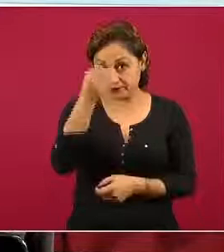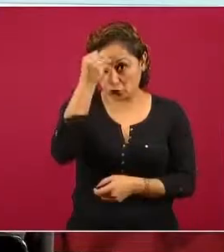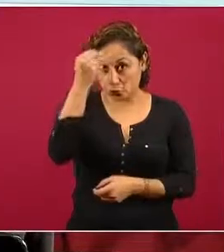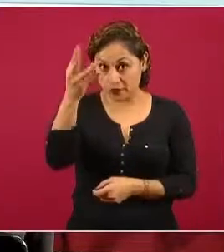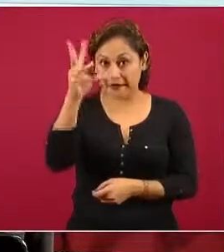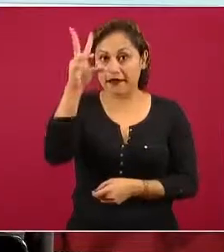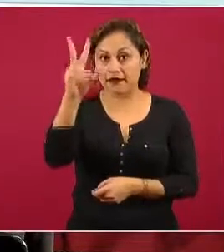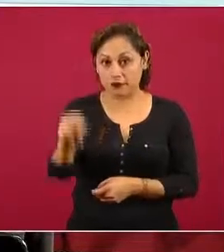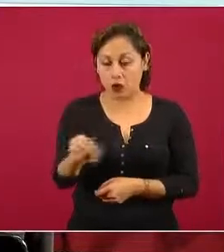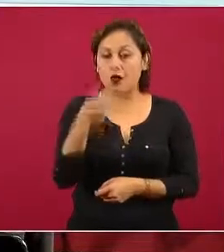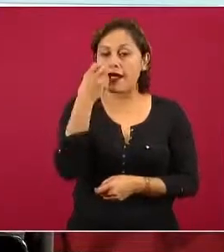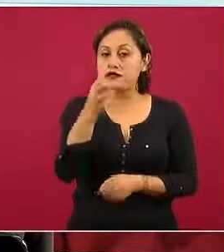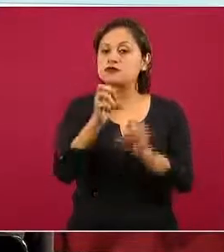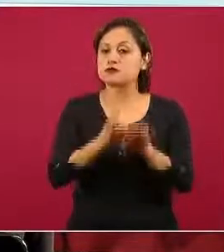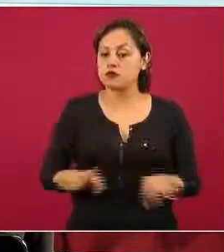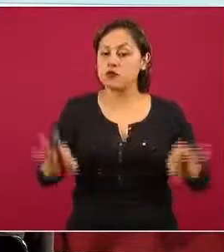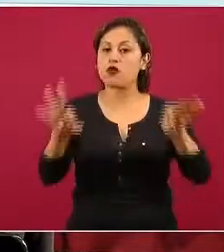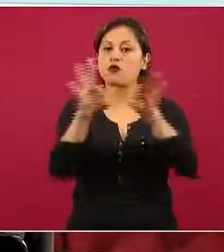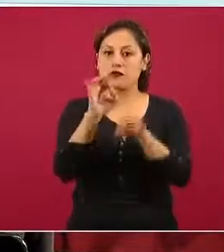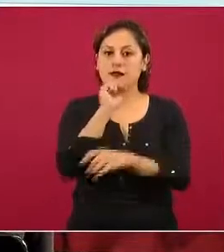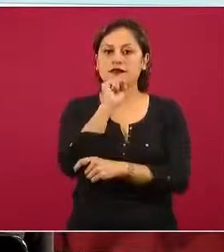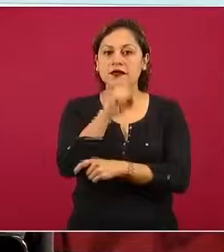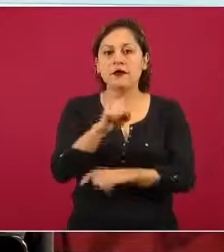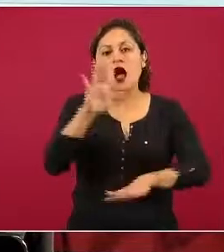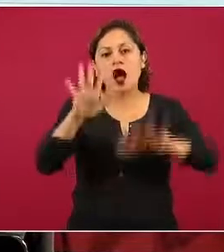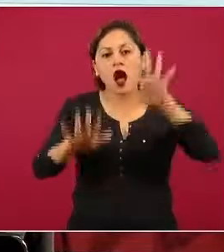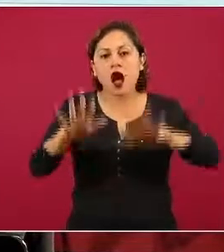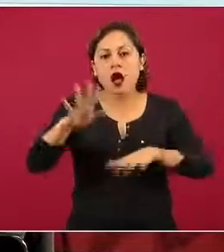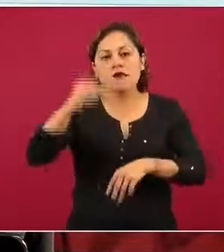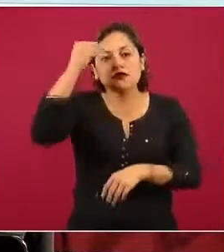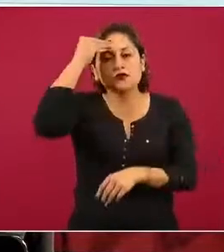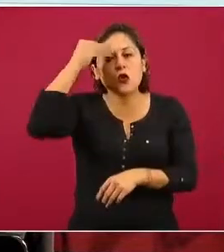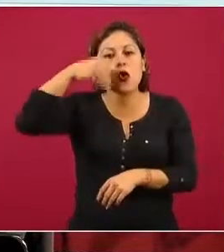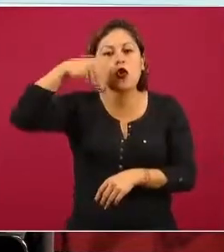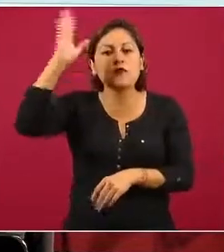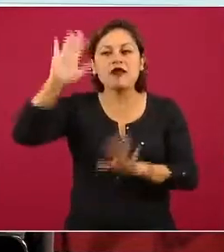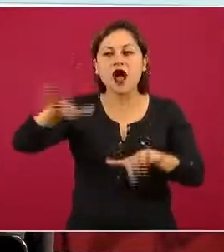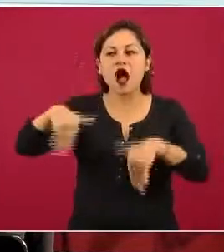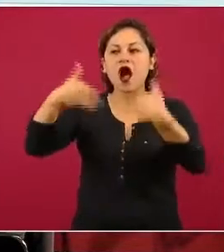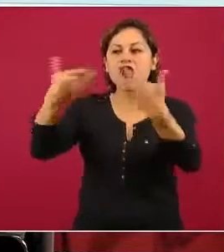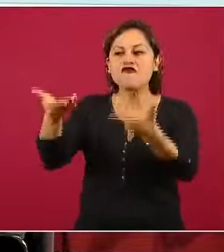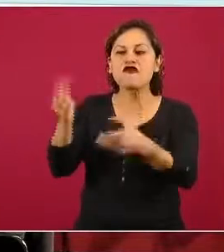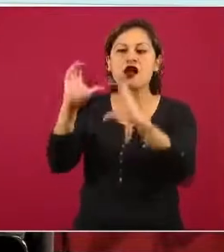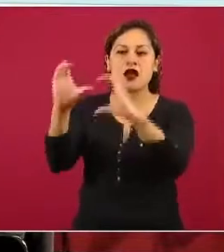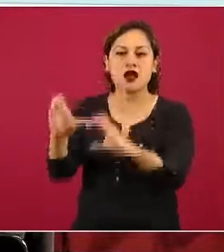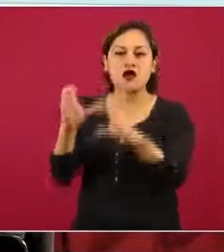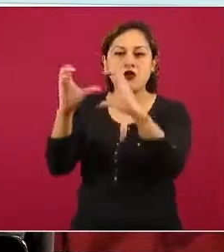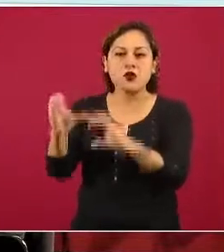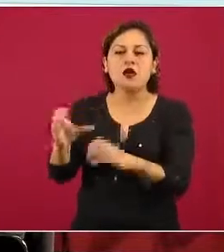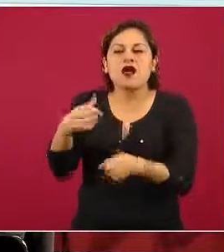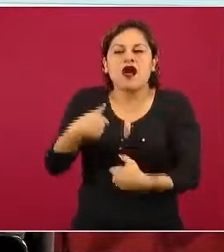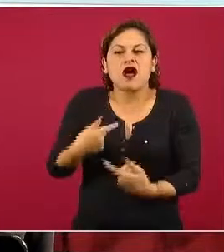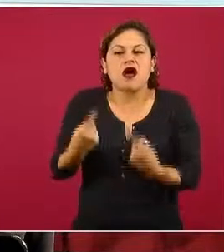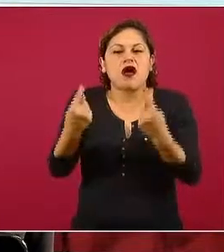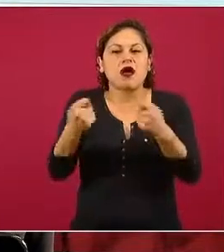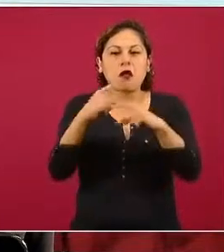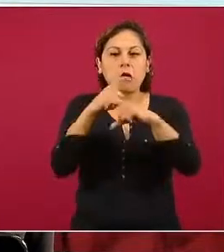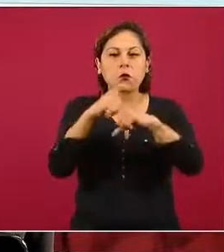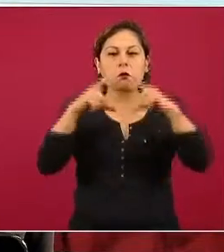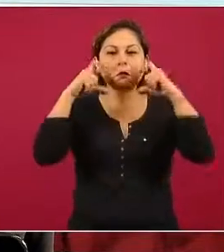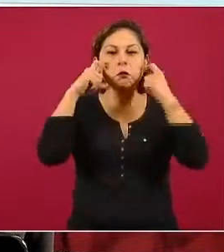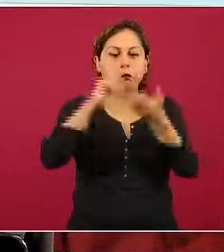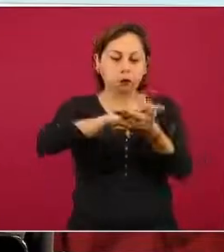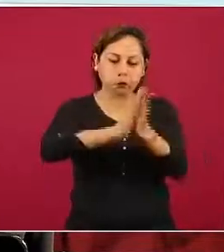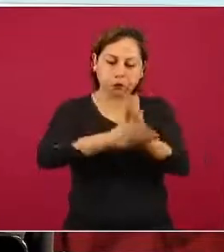estas medidas que muchas veces las dejamos a un lado porque sabemos que traemos cubrebocas, que nos hemos lavado las manos,